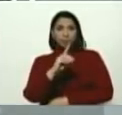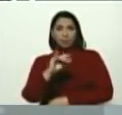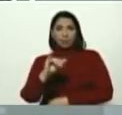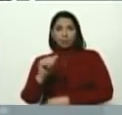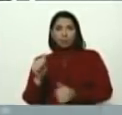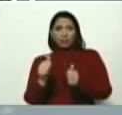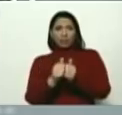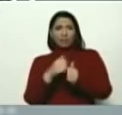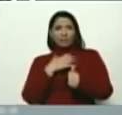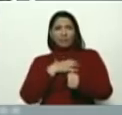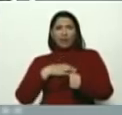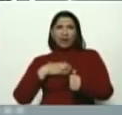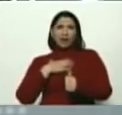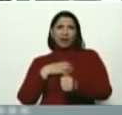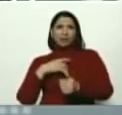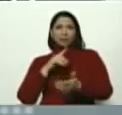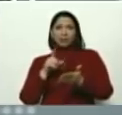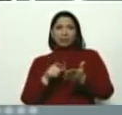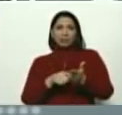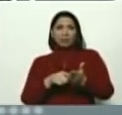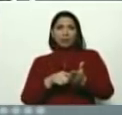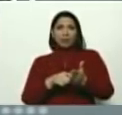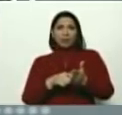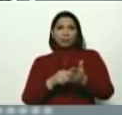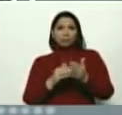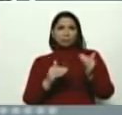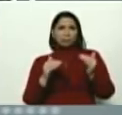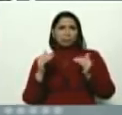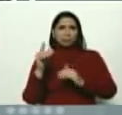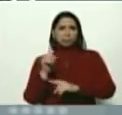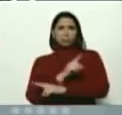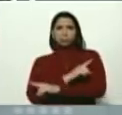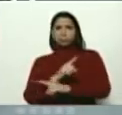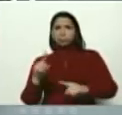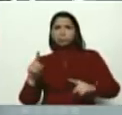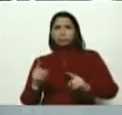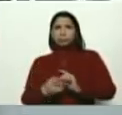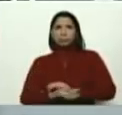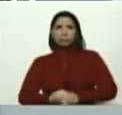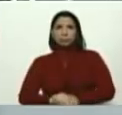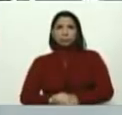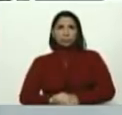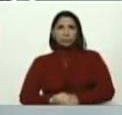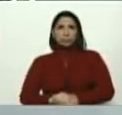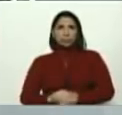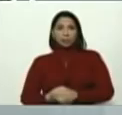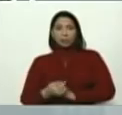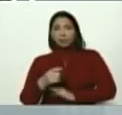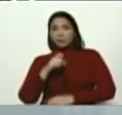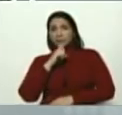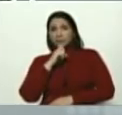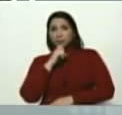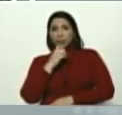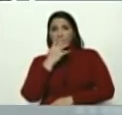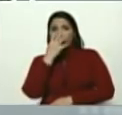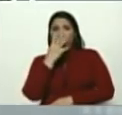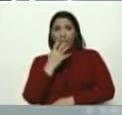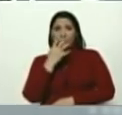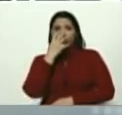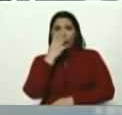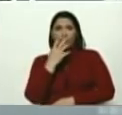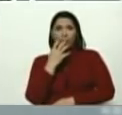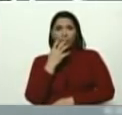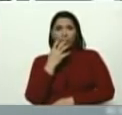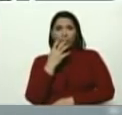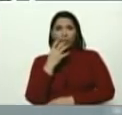con malestar general. Su evolución fue muy rápida, muy tórpida, presentó dificultad respiratoria y